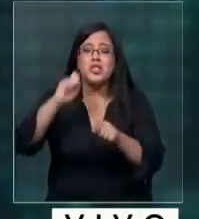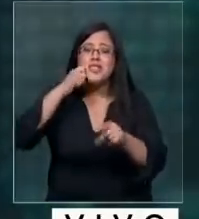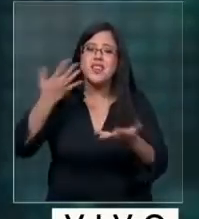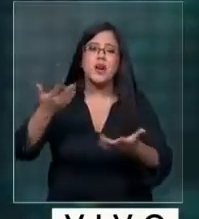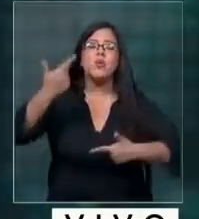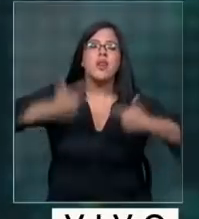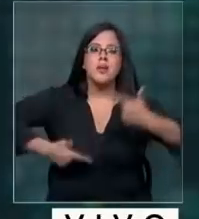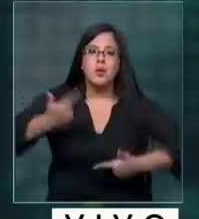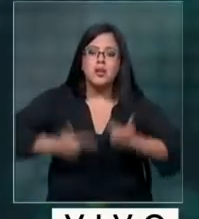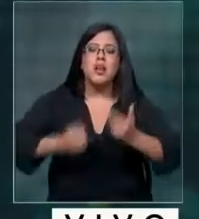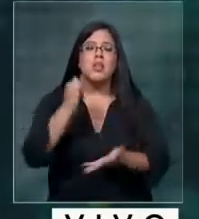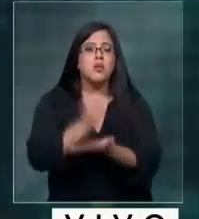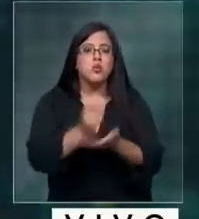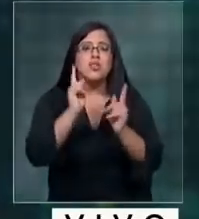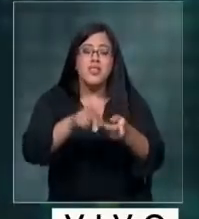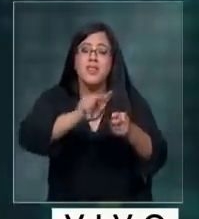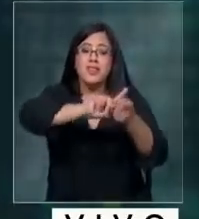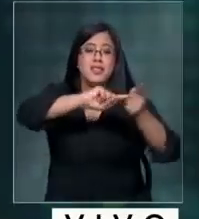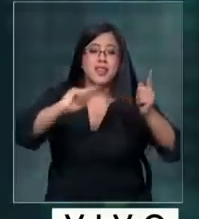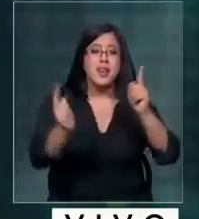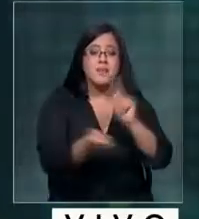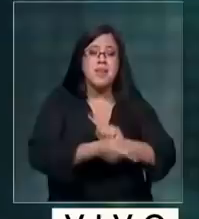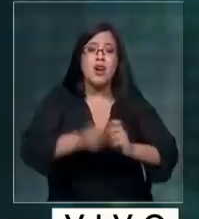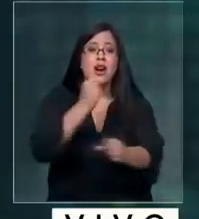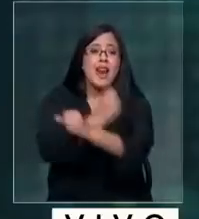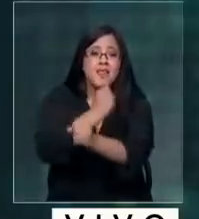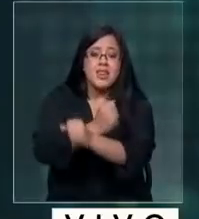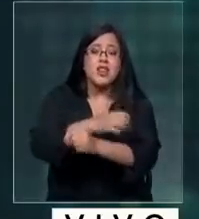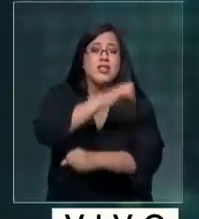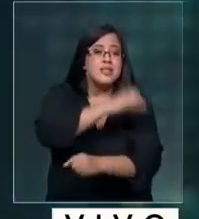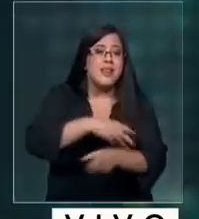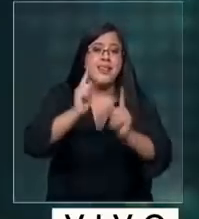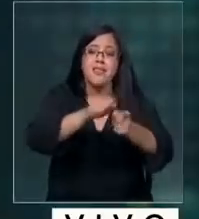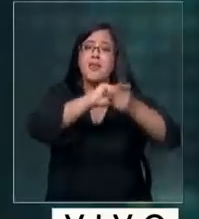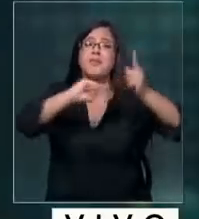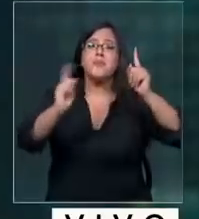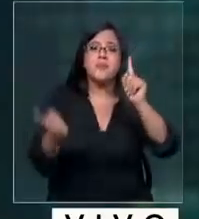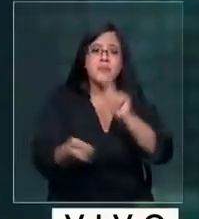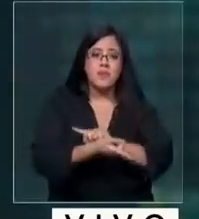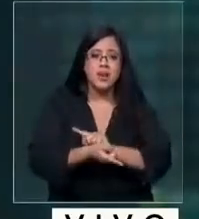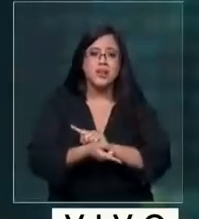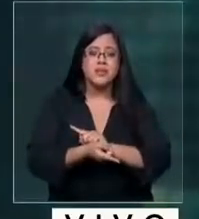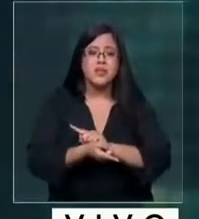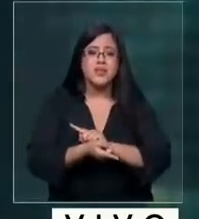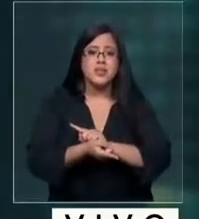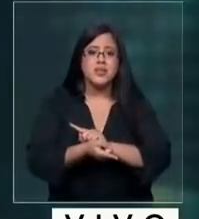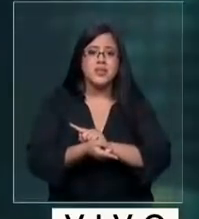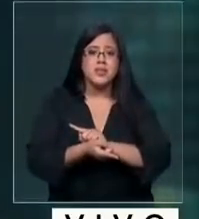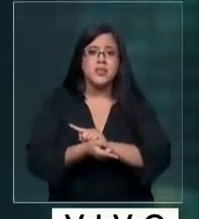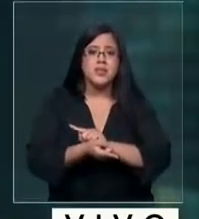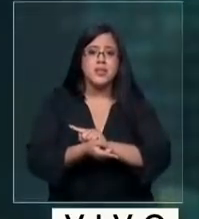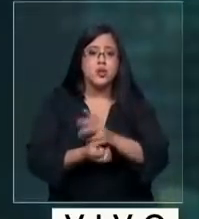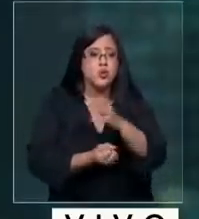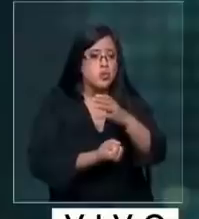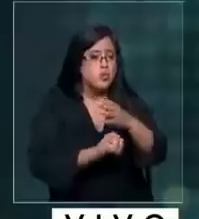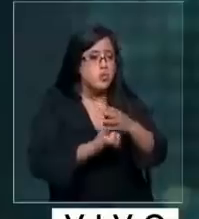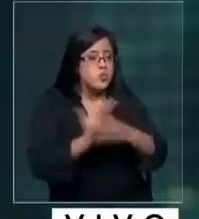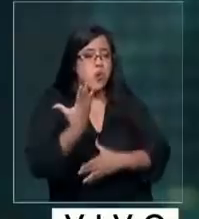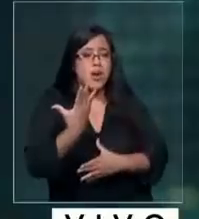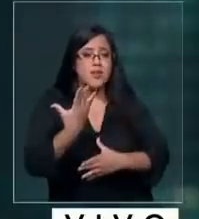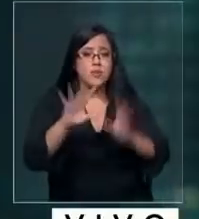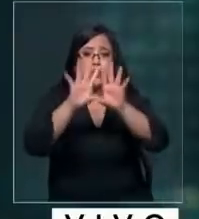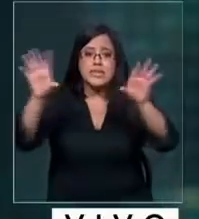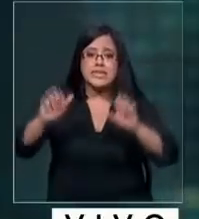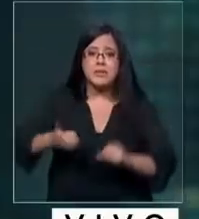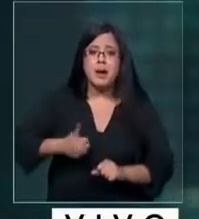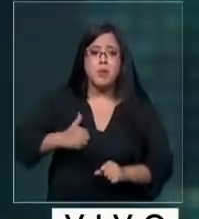institución que debe ser reformados a carabineros de chile debe ser reformada y debe reformularse nuevamente 1 sistema de policía en chile